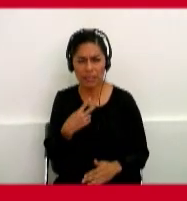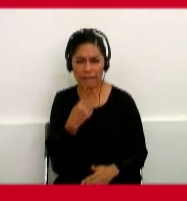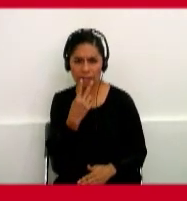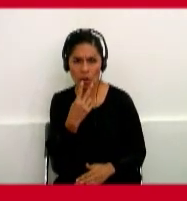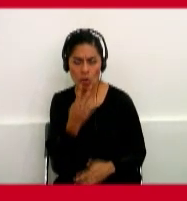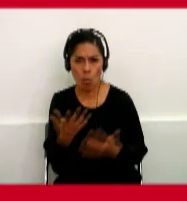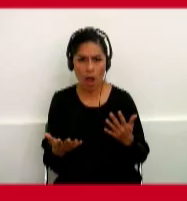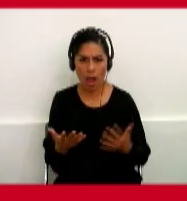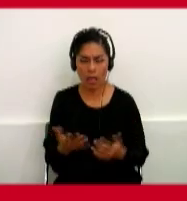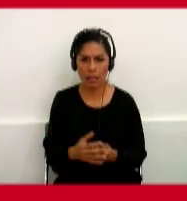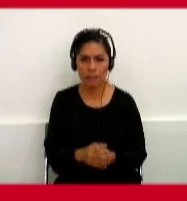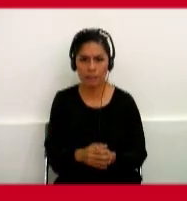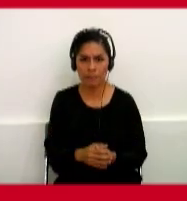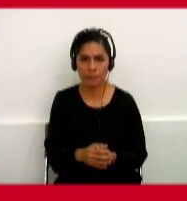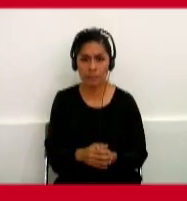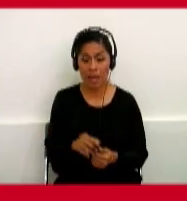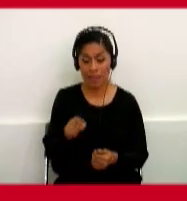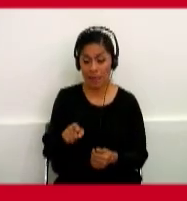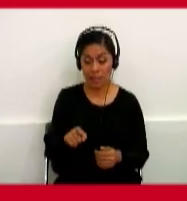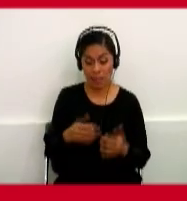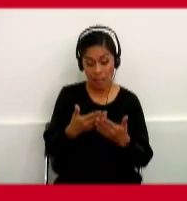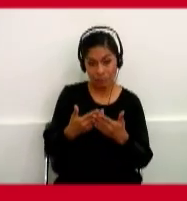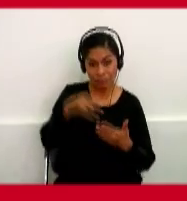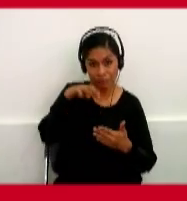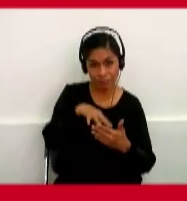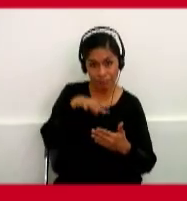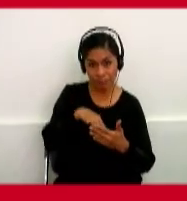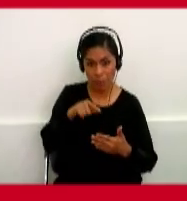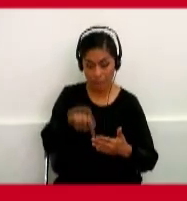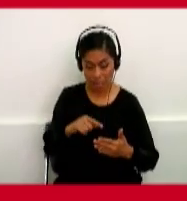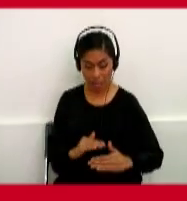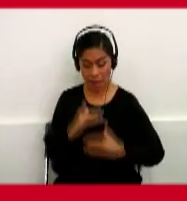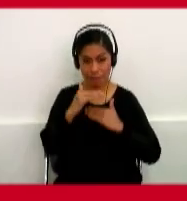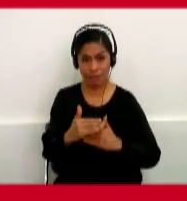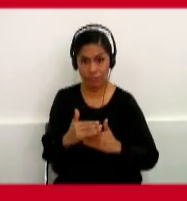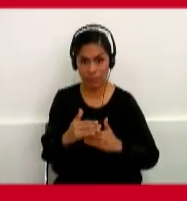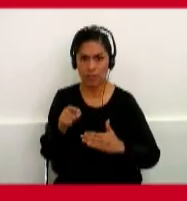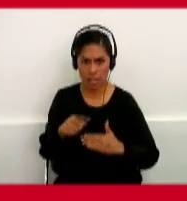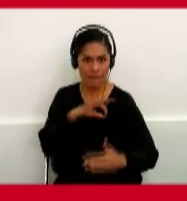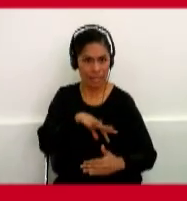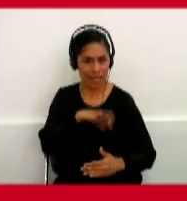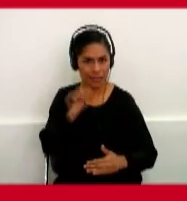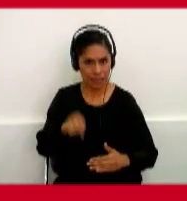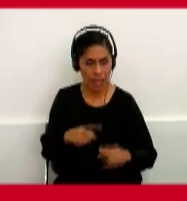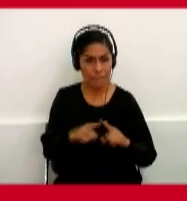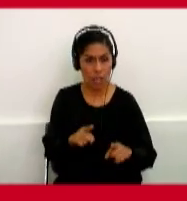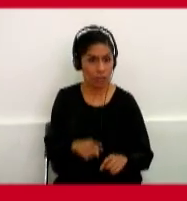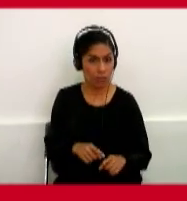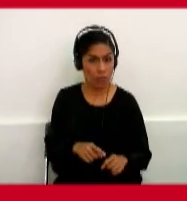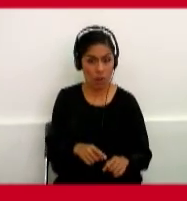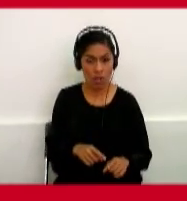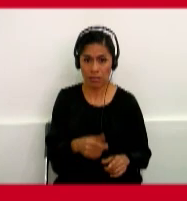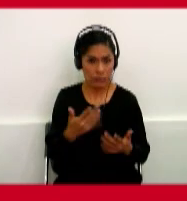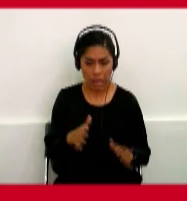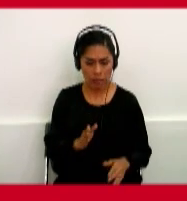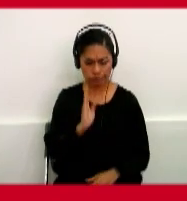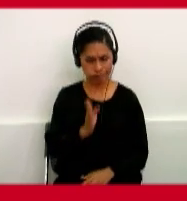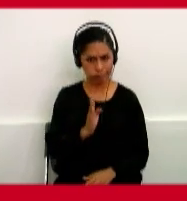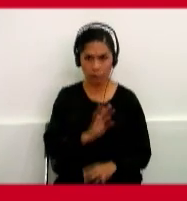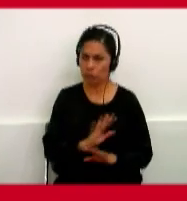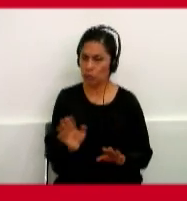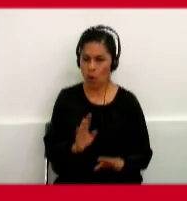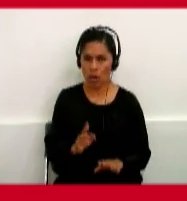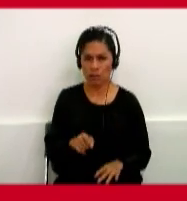ese aspecto para el caso de este estudio, para esta etapa, ¿no? Entonces hay ventajas efectivamente No es una regla, pero es importante que nosotros